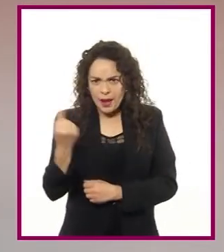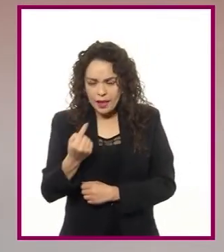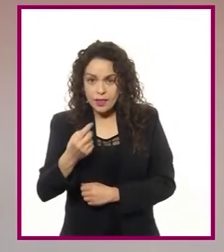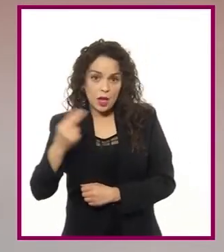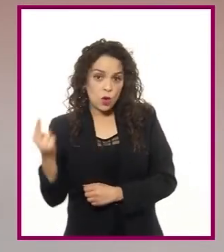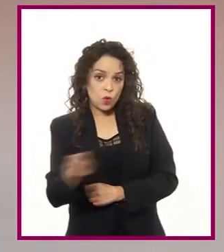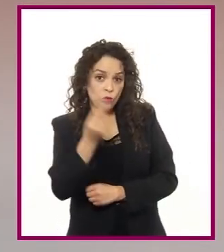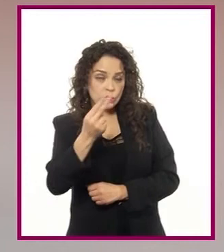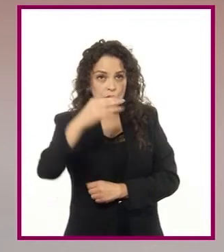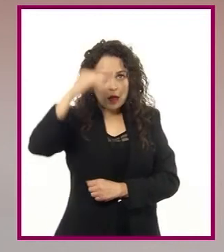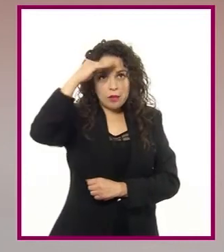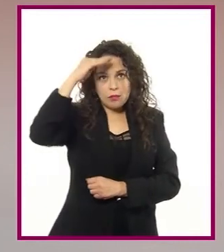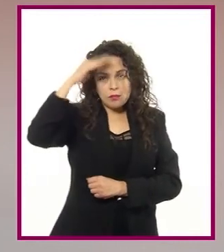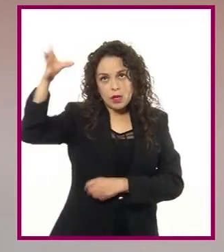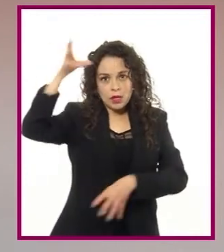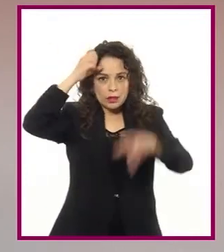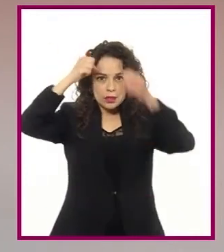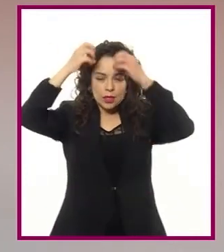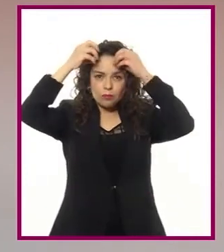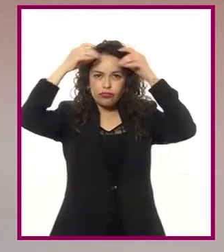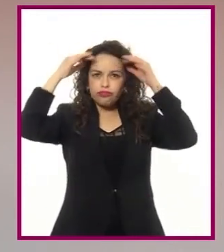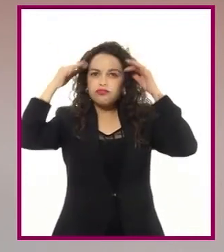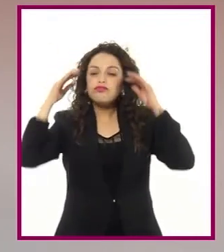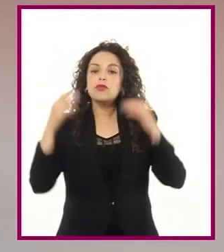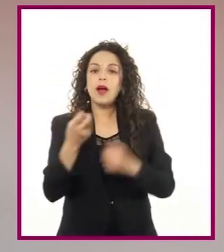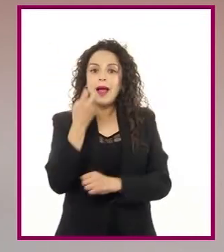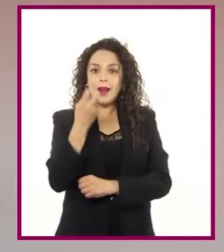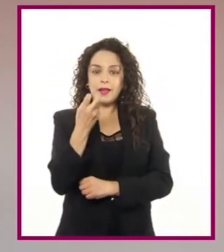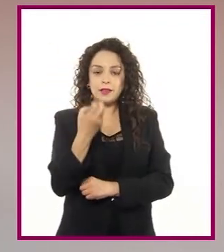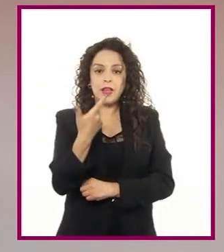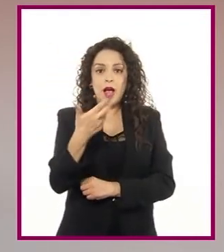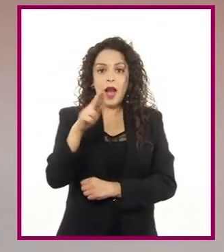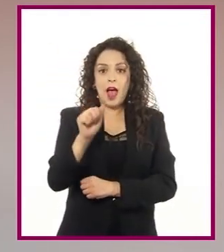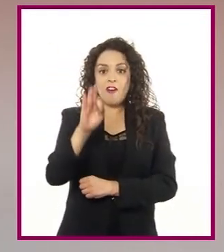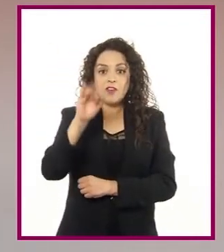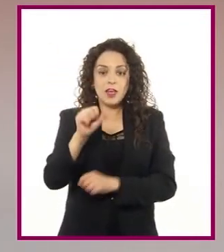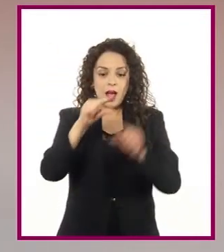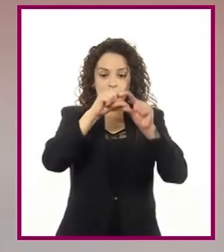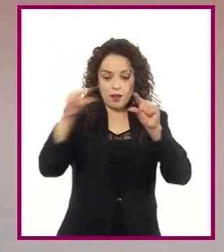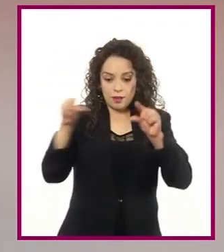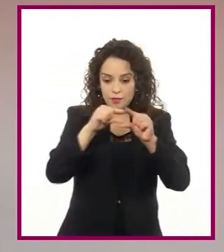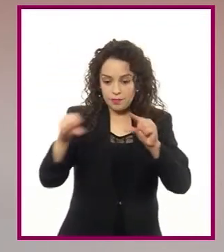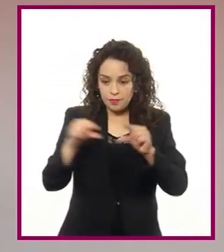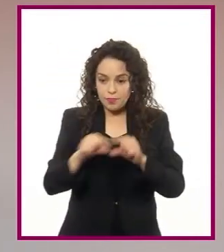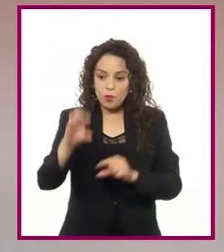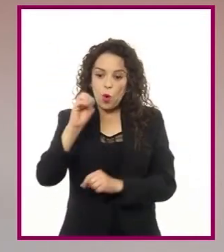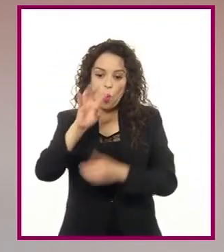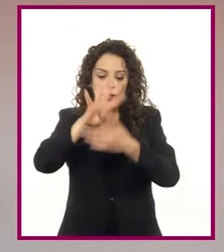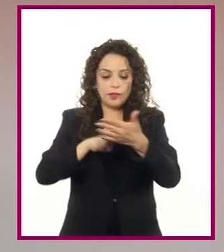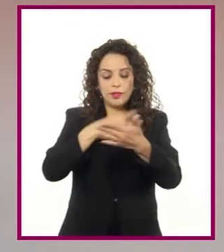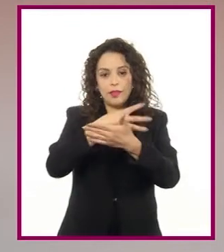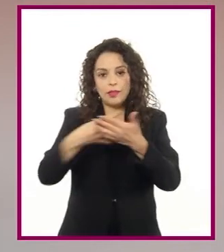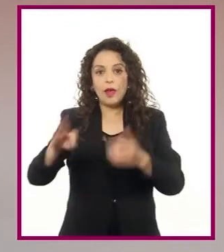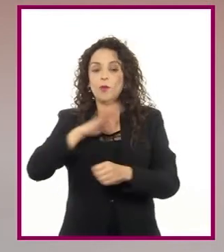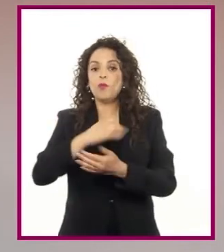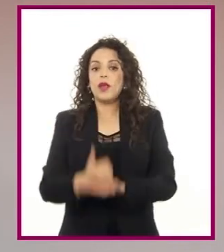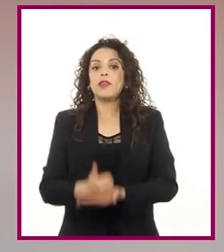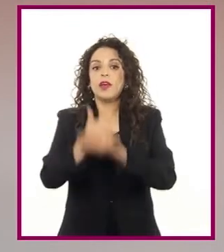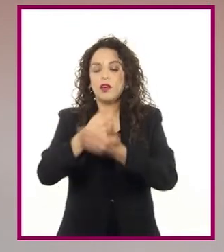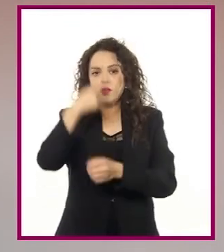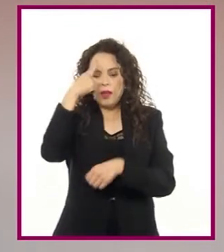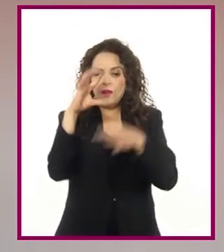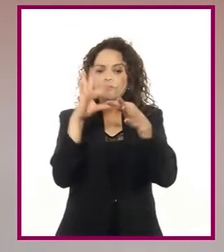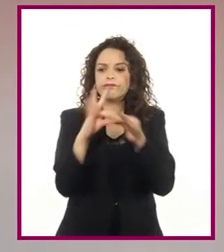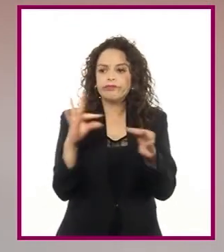ustedes reflexionen al respecto. Las gráficas o tablas pueden describir un fenómeno, sin embargo, se